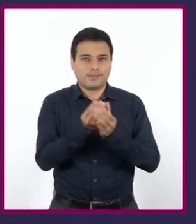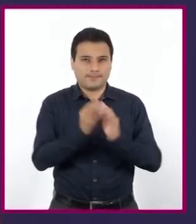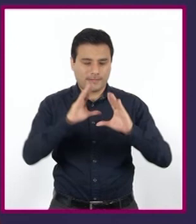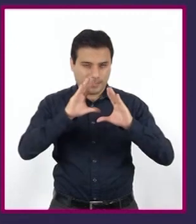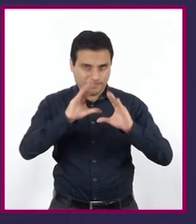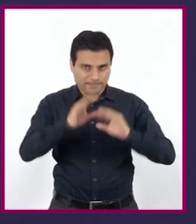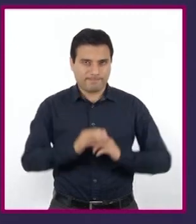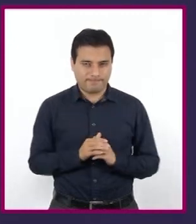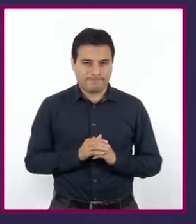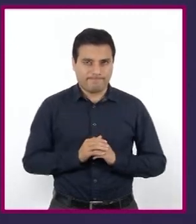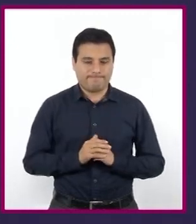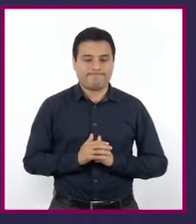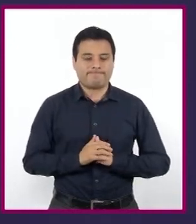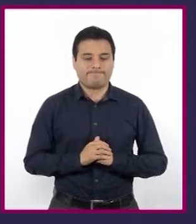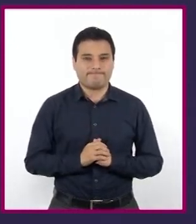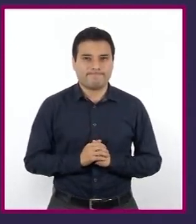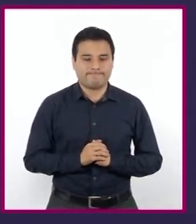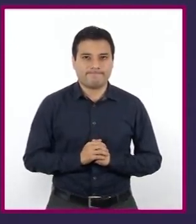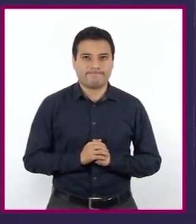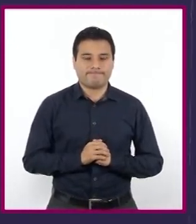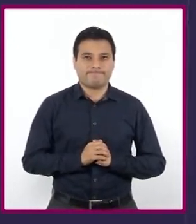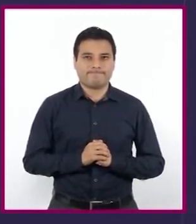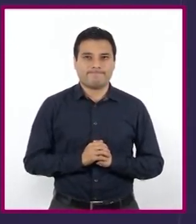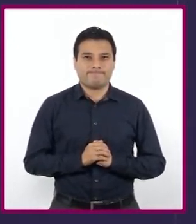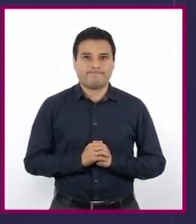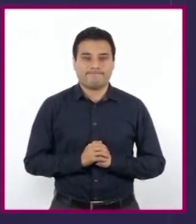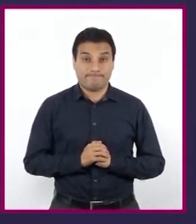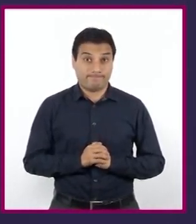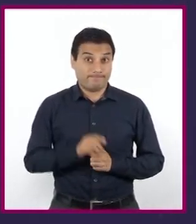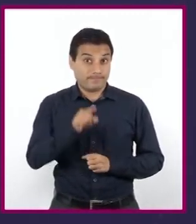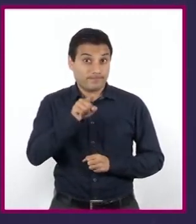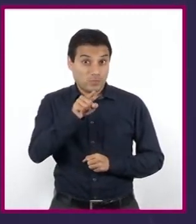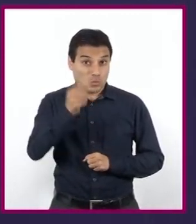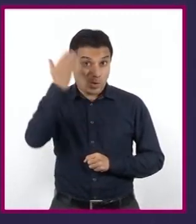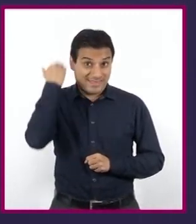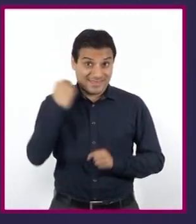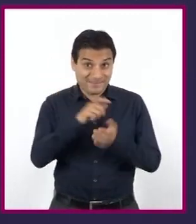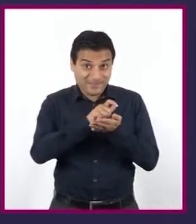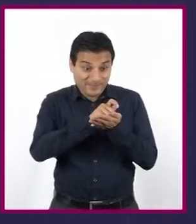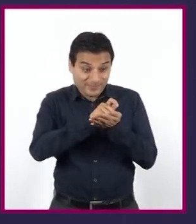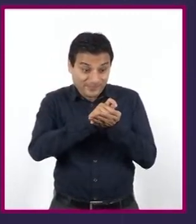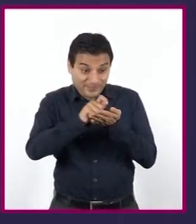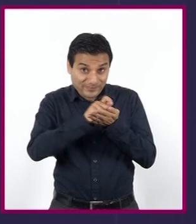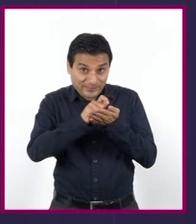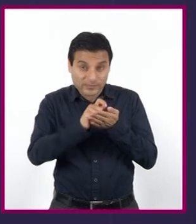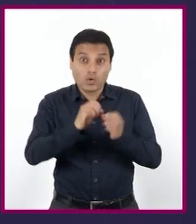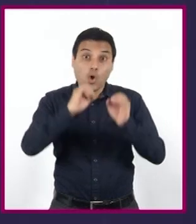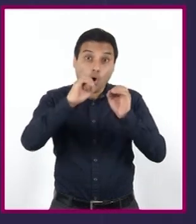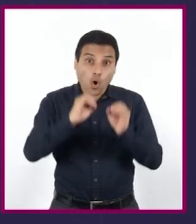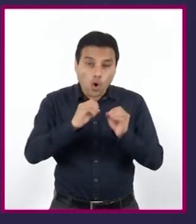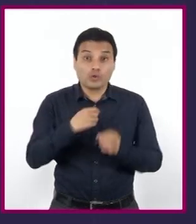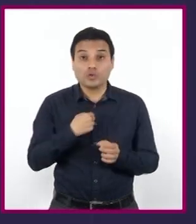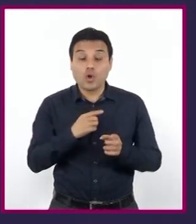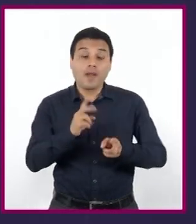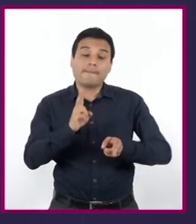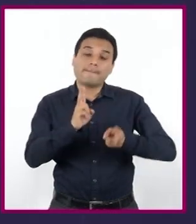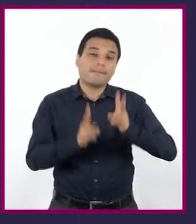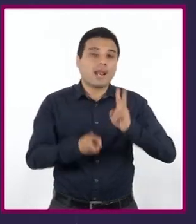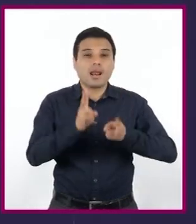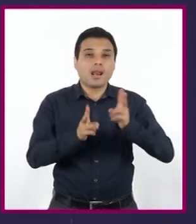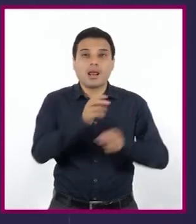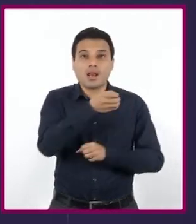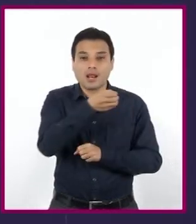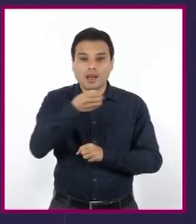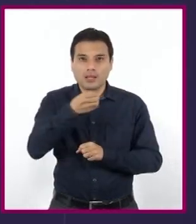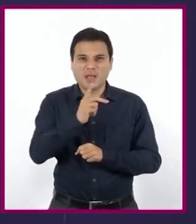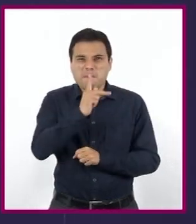aprendan a usarlos correctamente. ¿Te ha ocurrido que al escribir un texto o inclusive cuando estás en una plática con alguien,